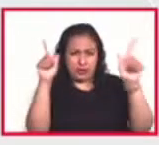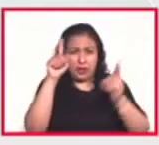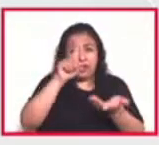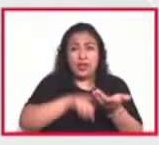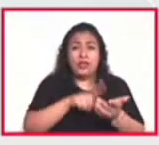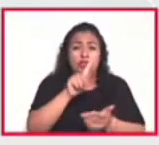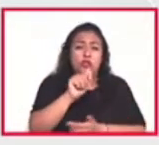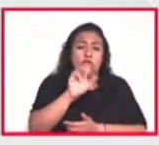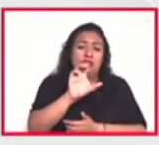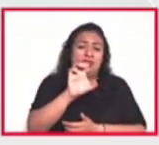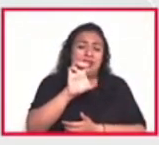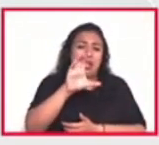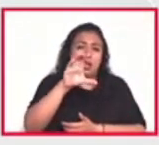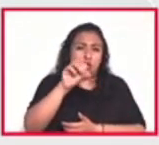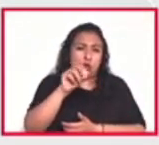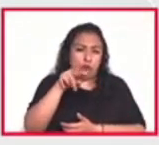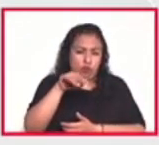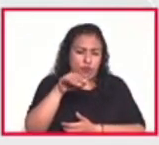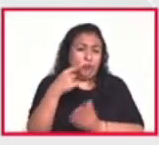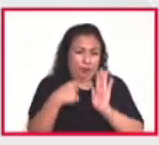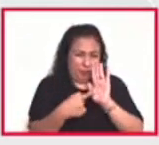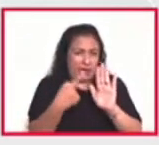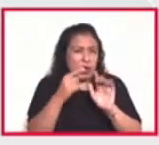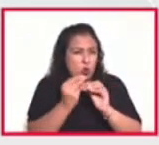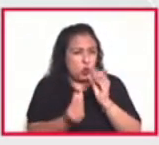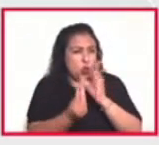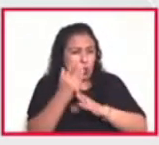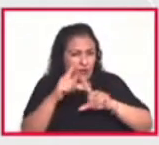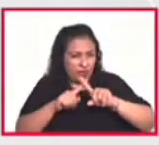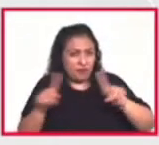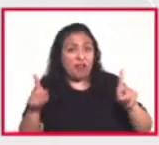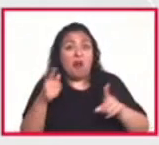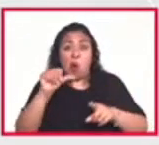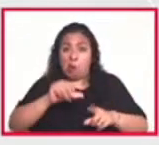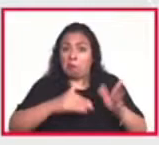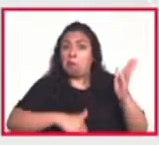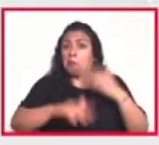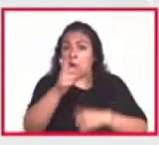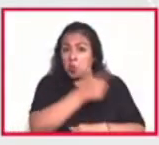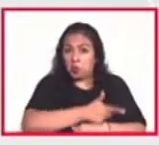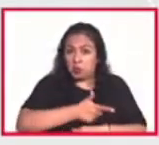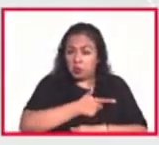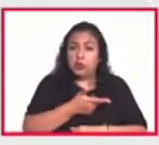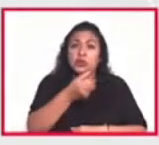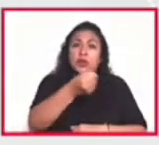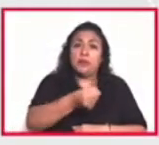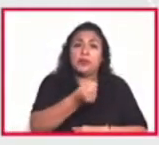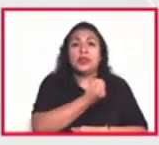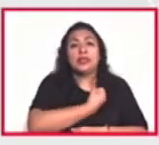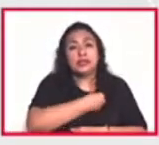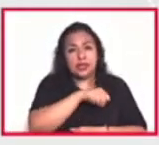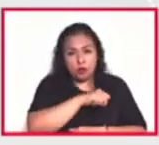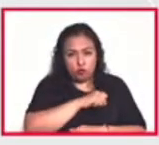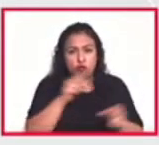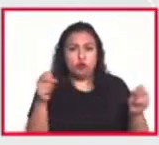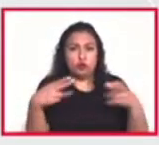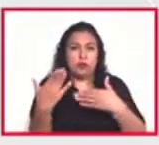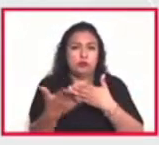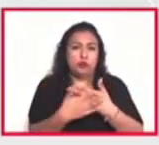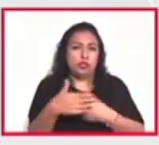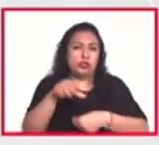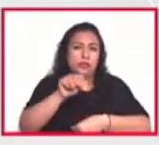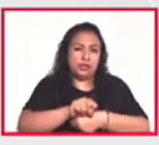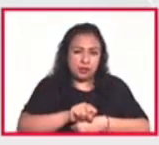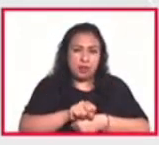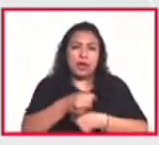muestra ahora una nueva cara que por el momento está siendo exitosa. Les deseo mucha salud y nos vemos la próxima semana. Con